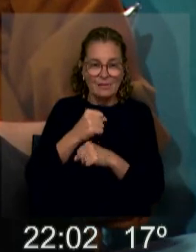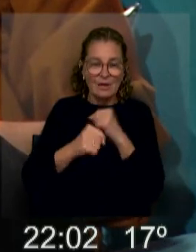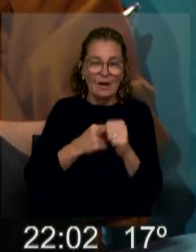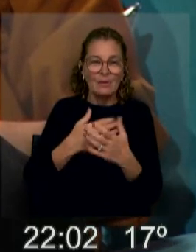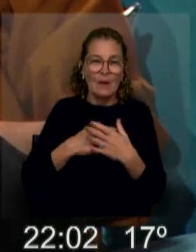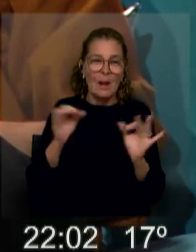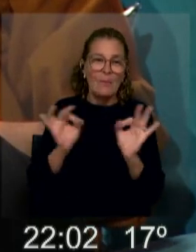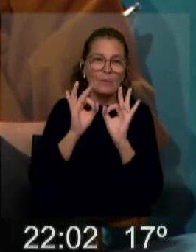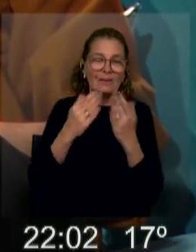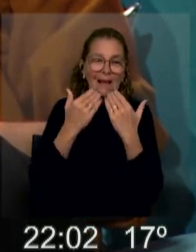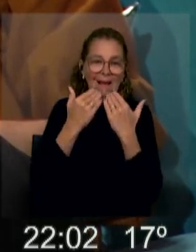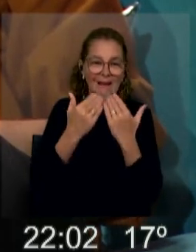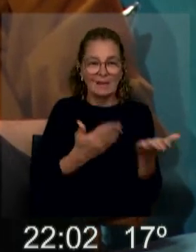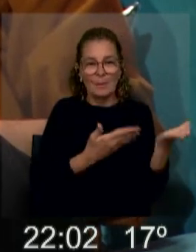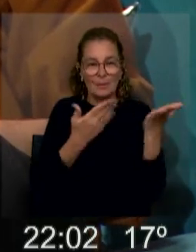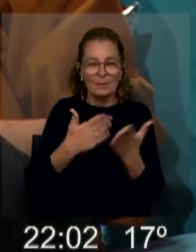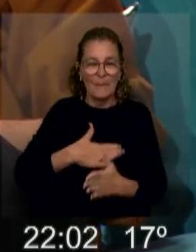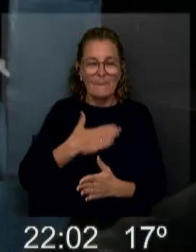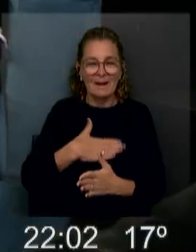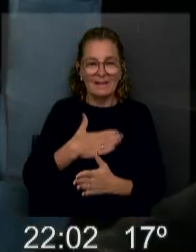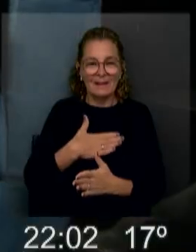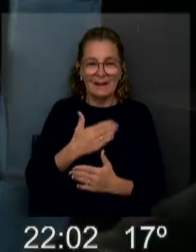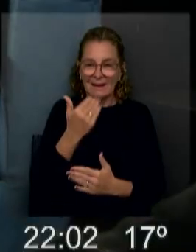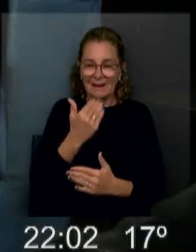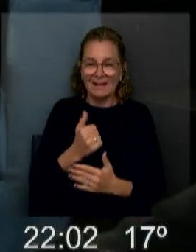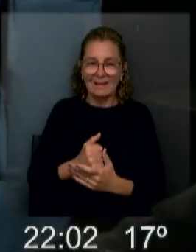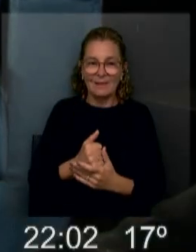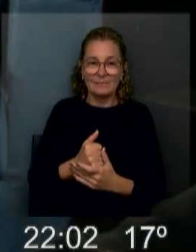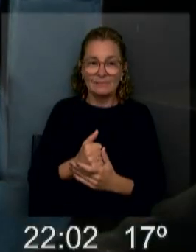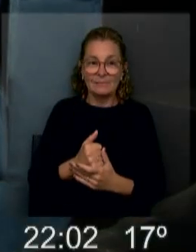muchas gracias por invitarnos y un placer. Por favor, gracias a ustedes. Bueno, Noelia, decirle